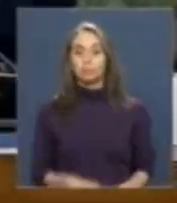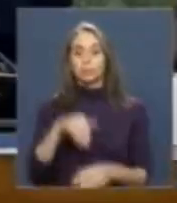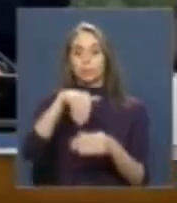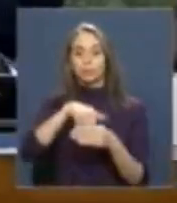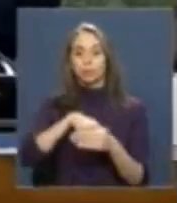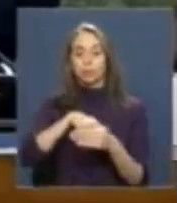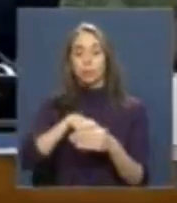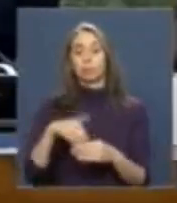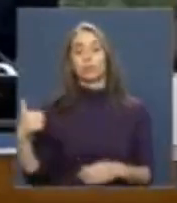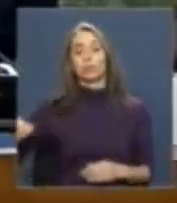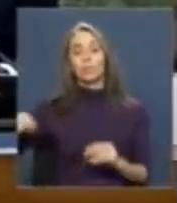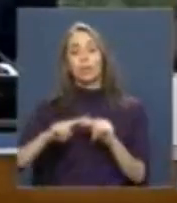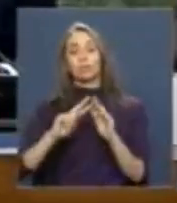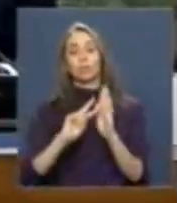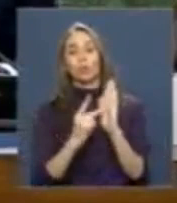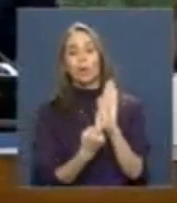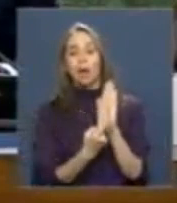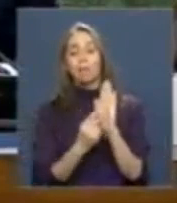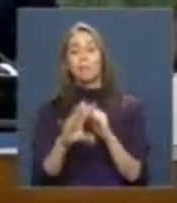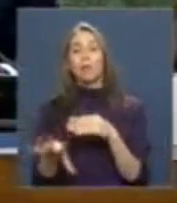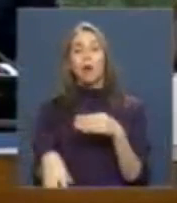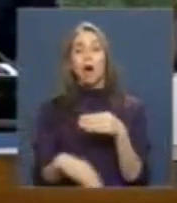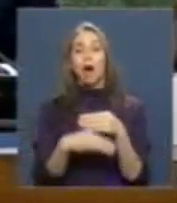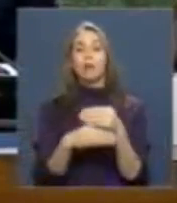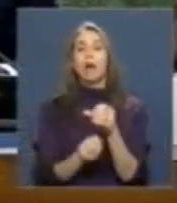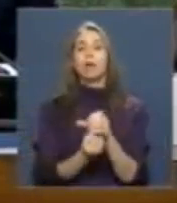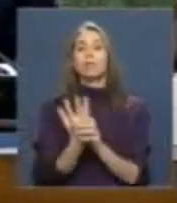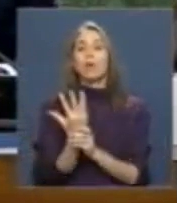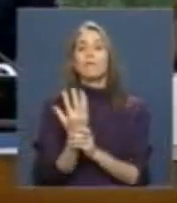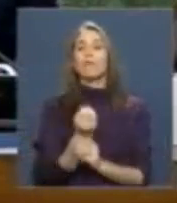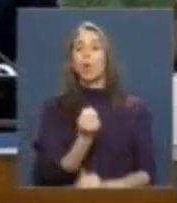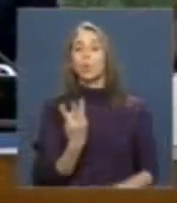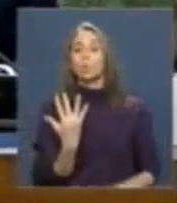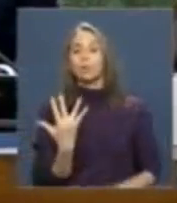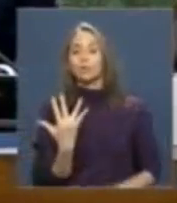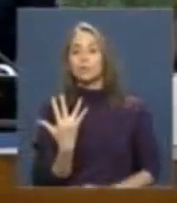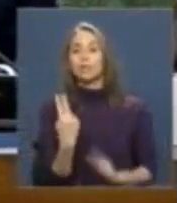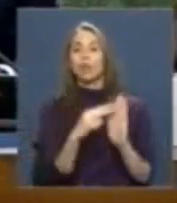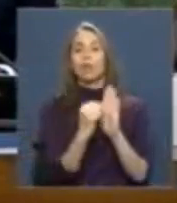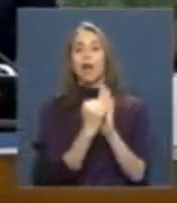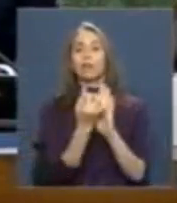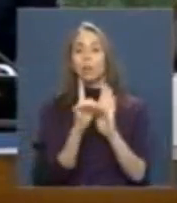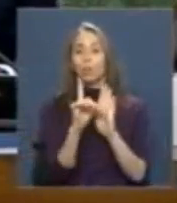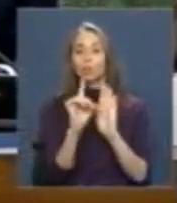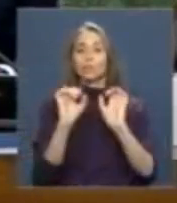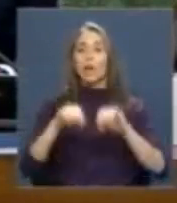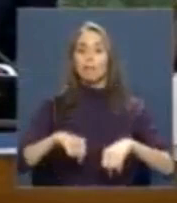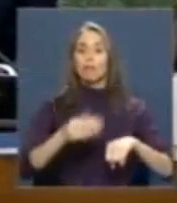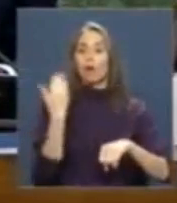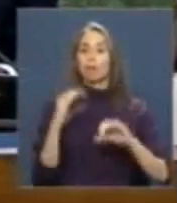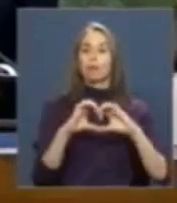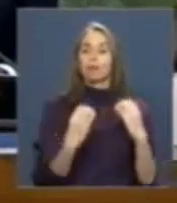introducida por el senado para agregar un nuevo número 5 al artículo único del texto aprobado por la cámara de diputados